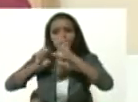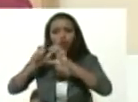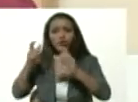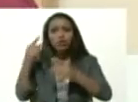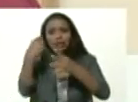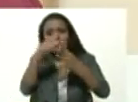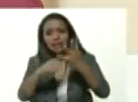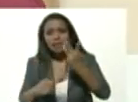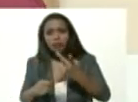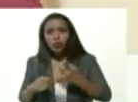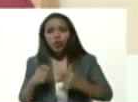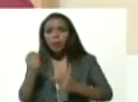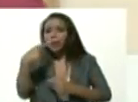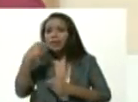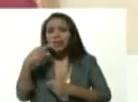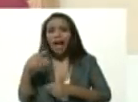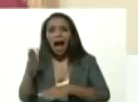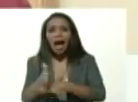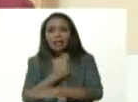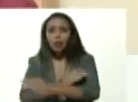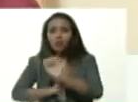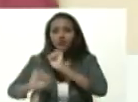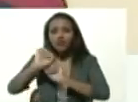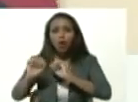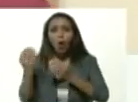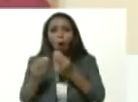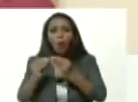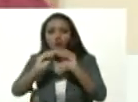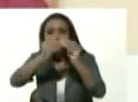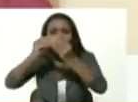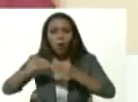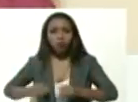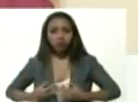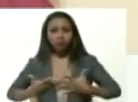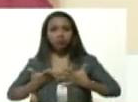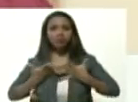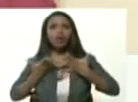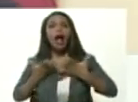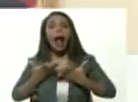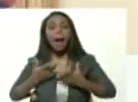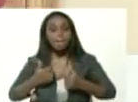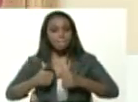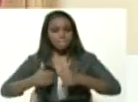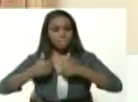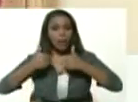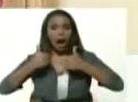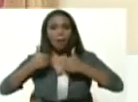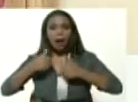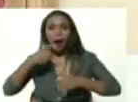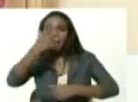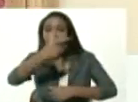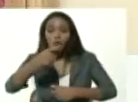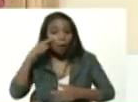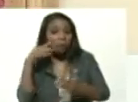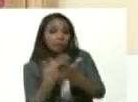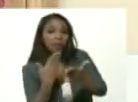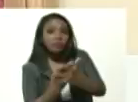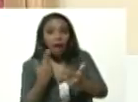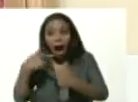de antivirales, de recuperadores para las personas que se comprueba que